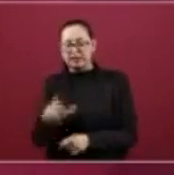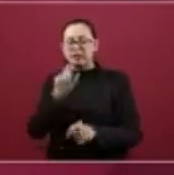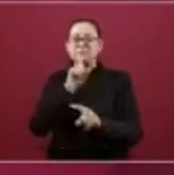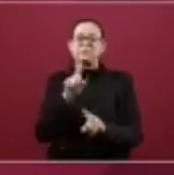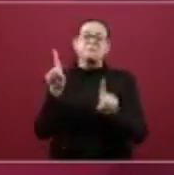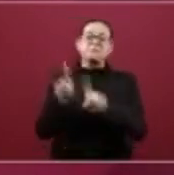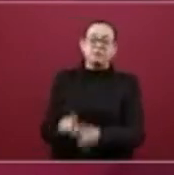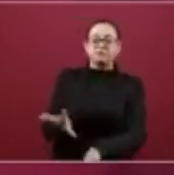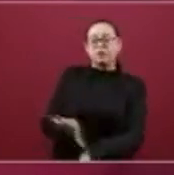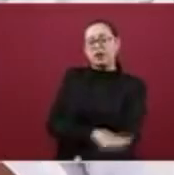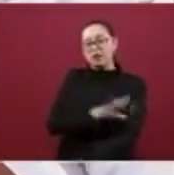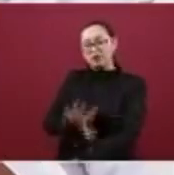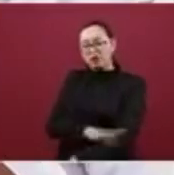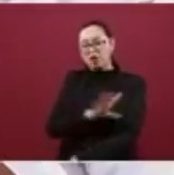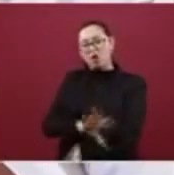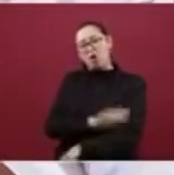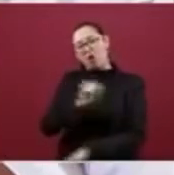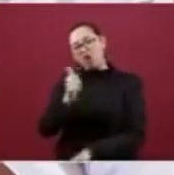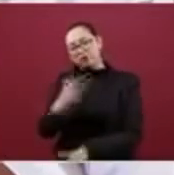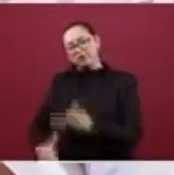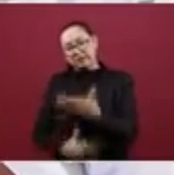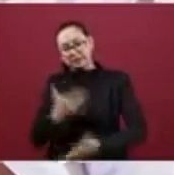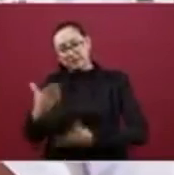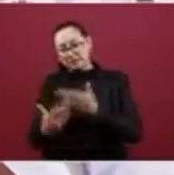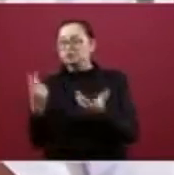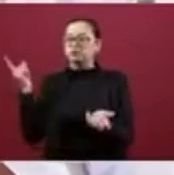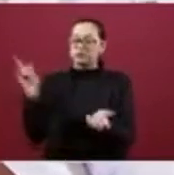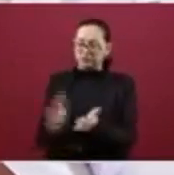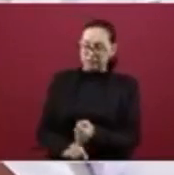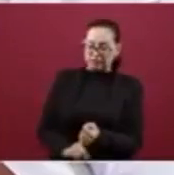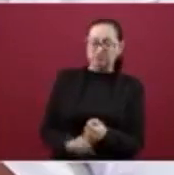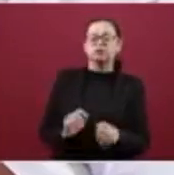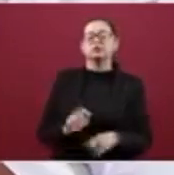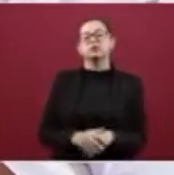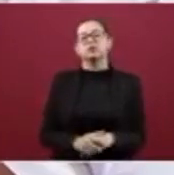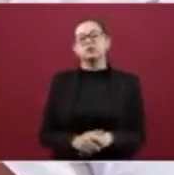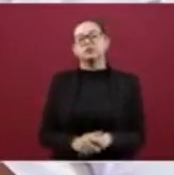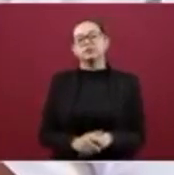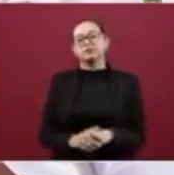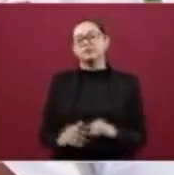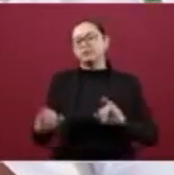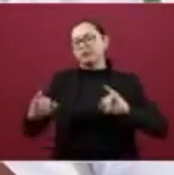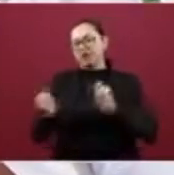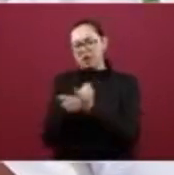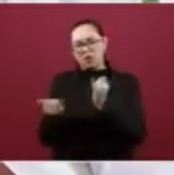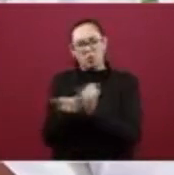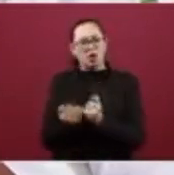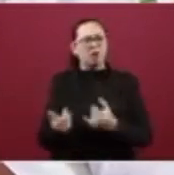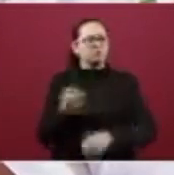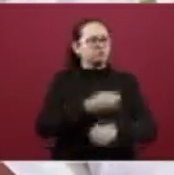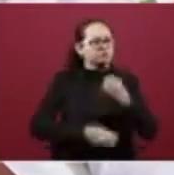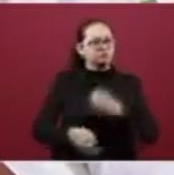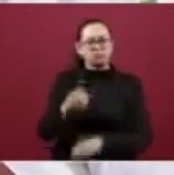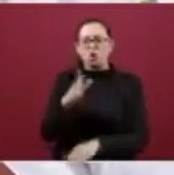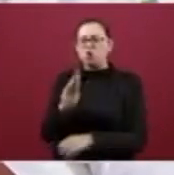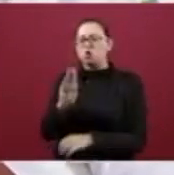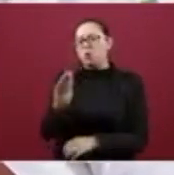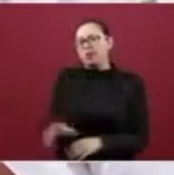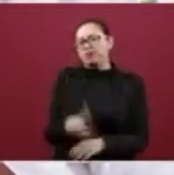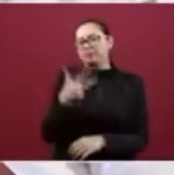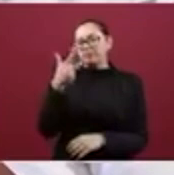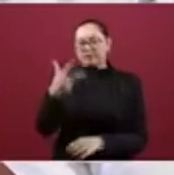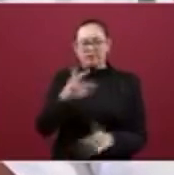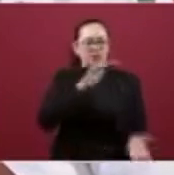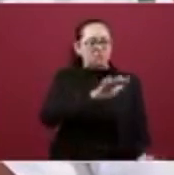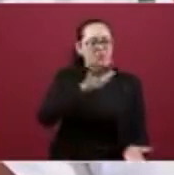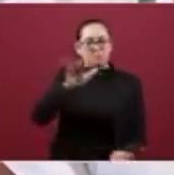energía eléctrica y servicios auxiliares, obras de integración de plantas, 93 tanques y esferas de